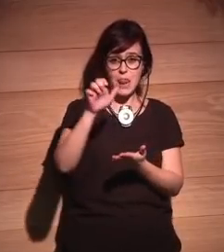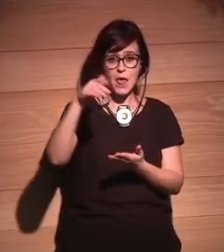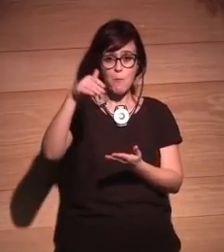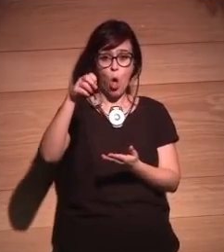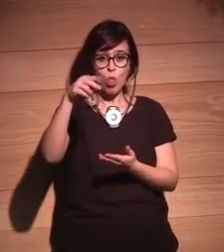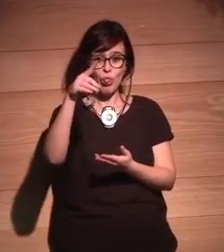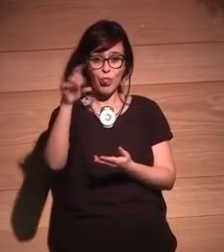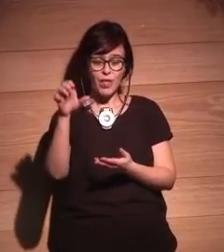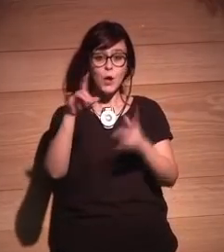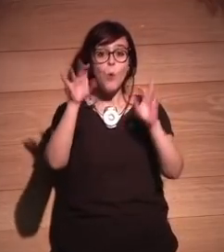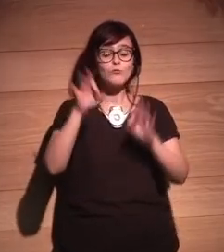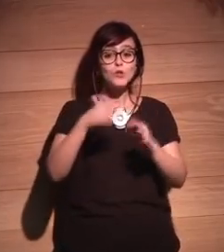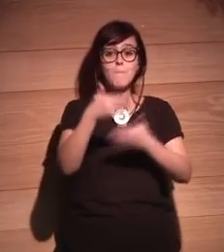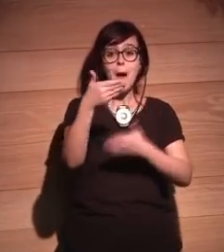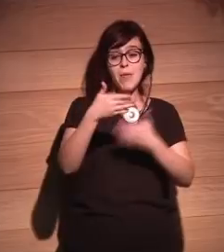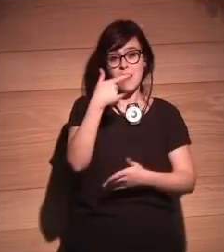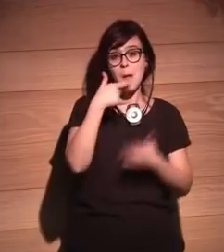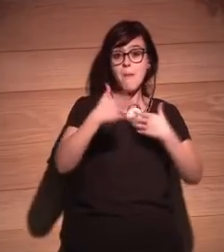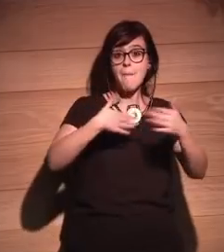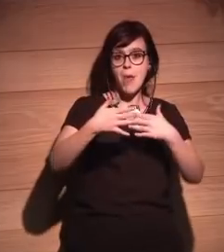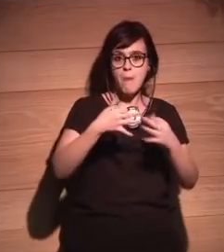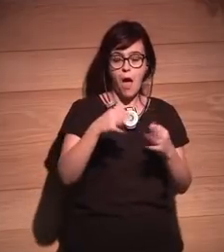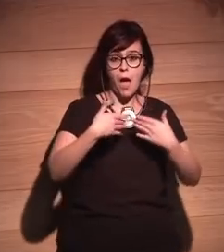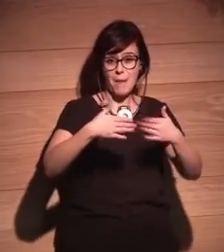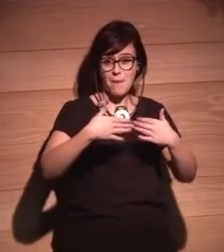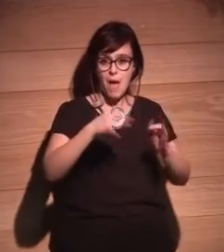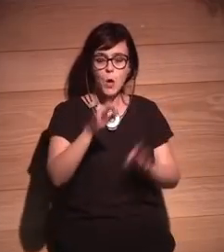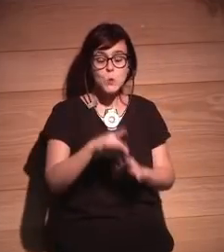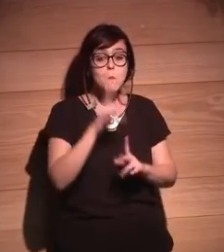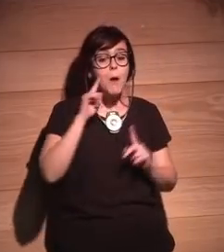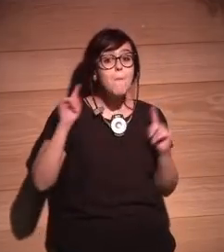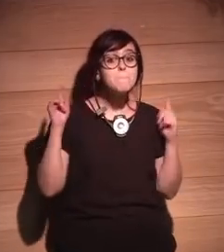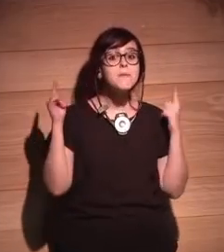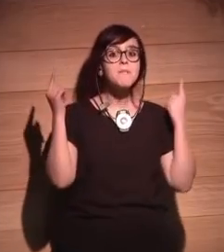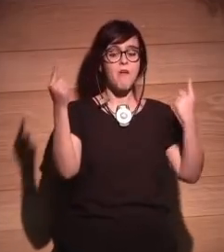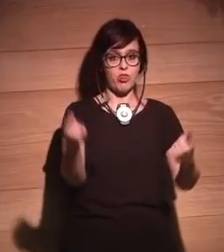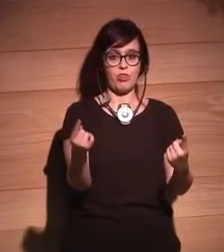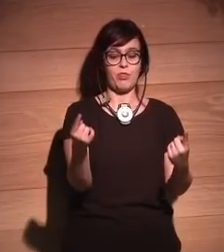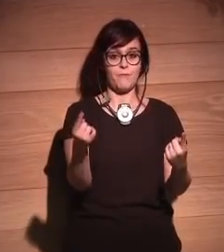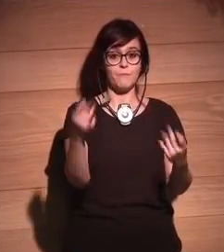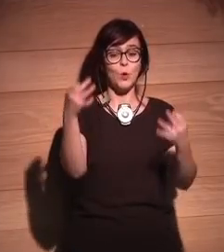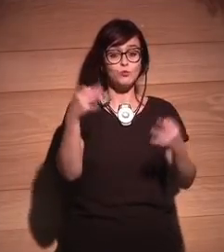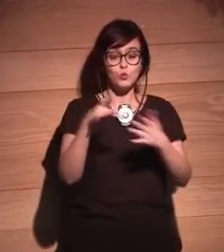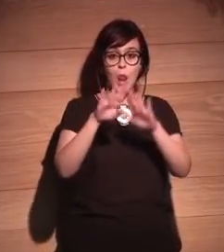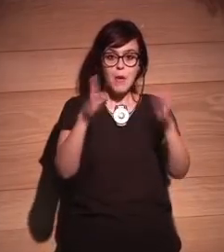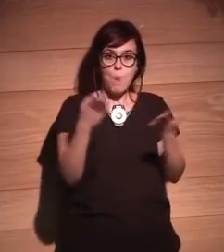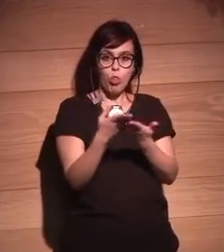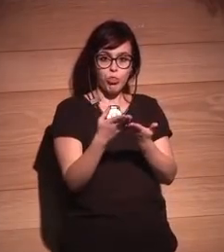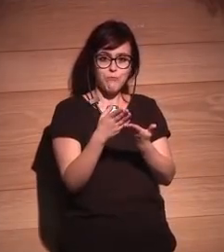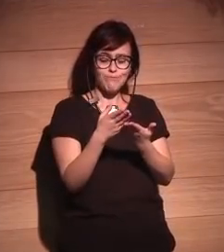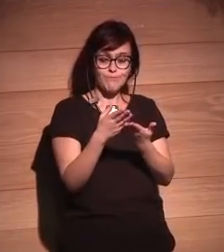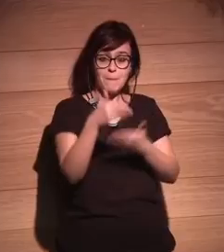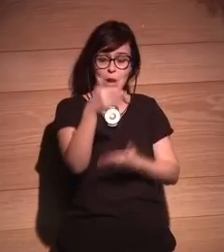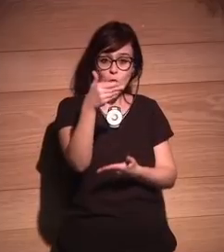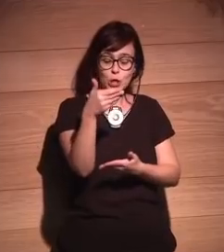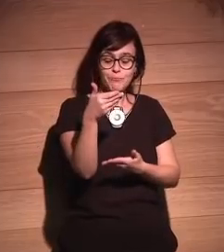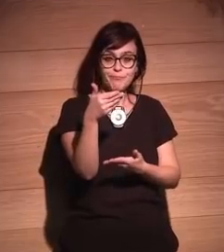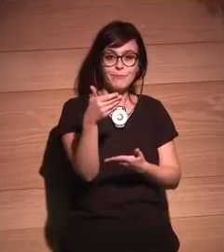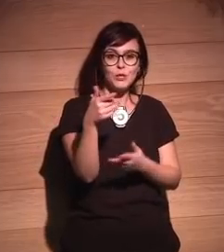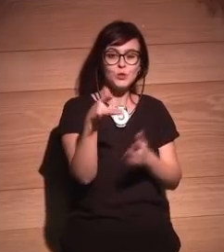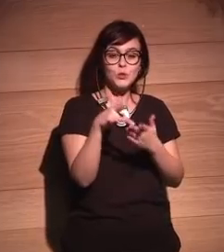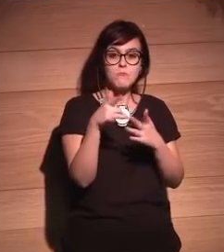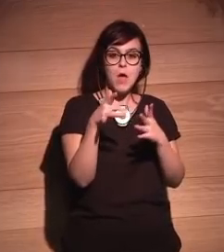los papeles de Panamá, los Panama Papers, y era la primera vez en la que Le Monde no pretendía tener